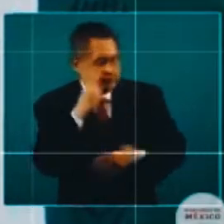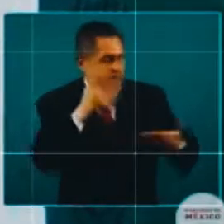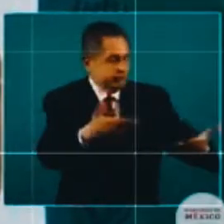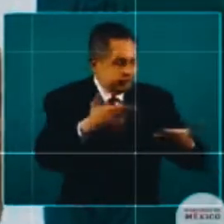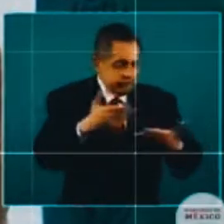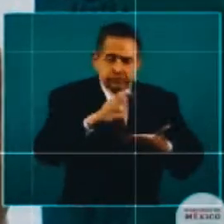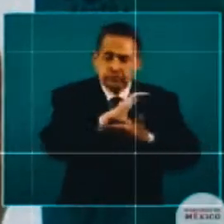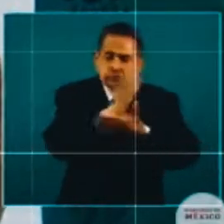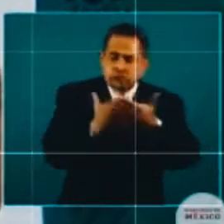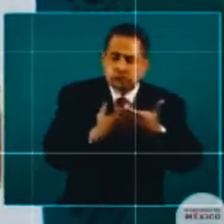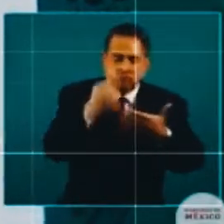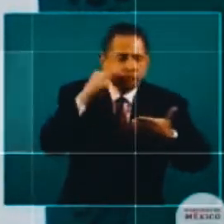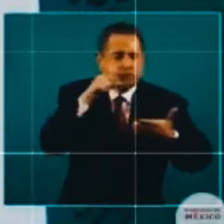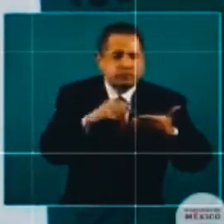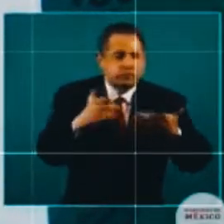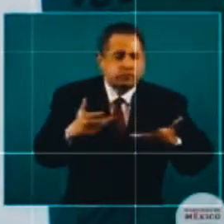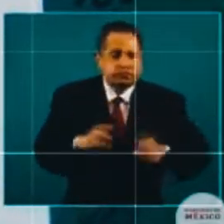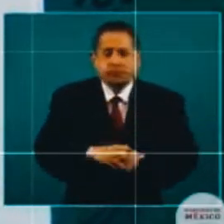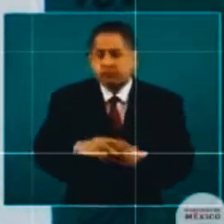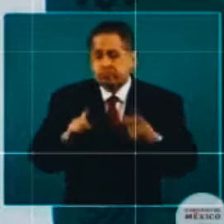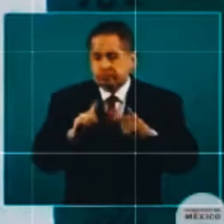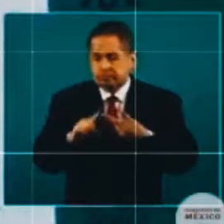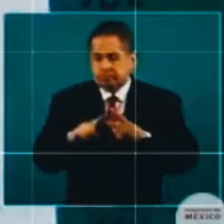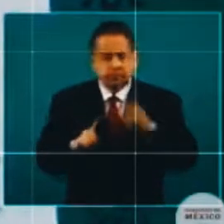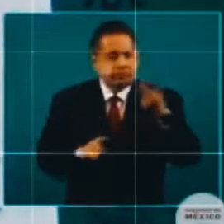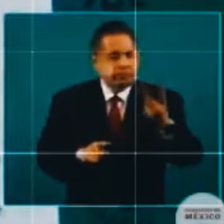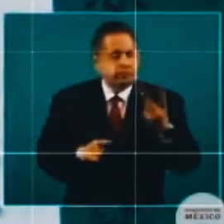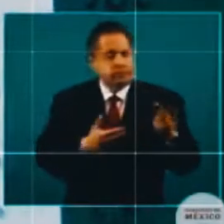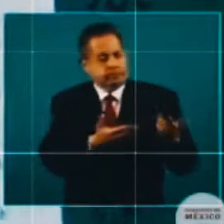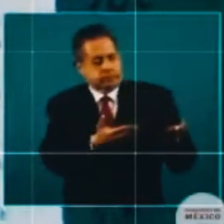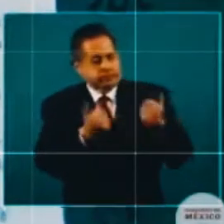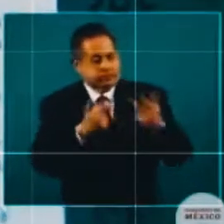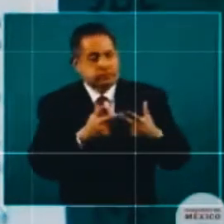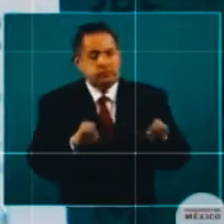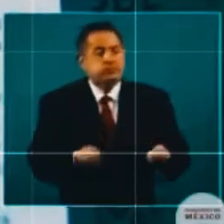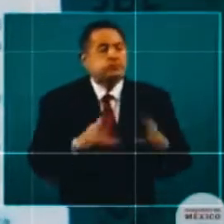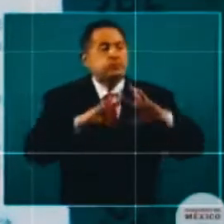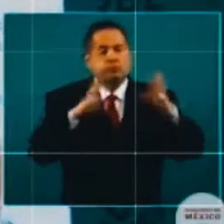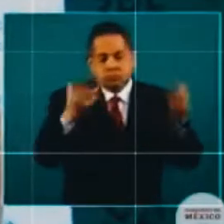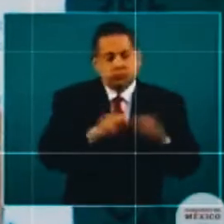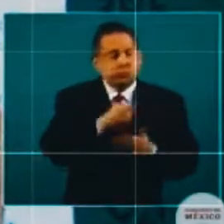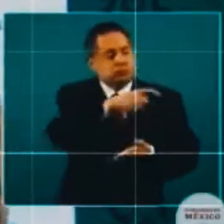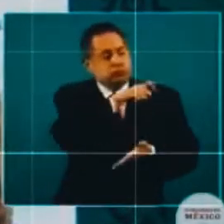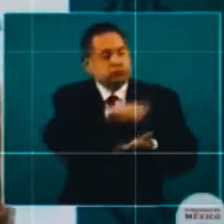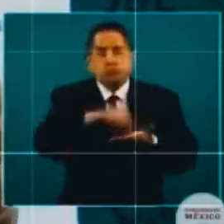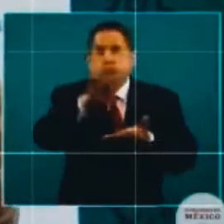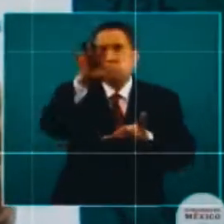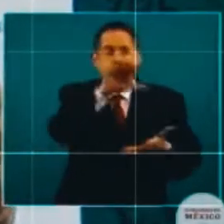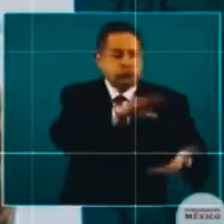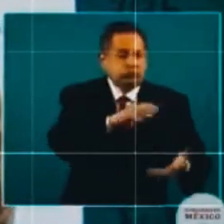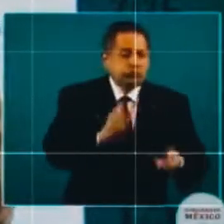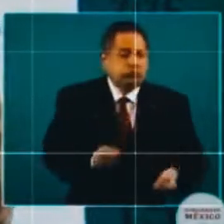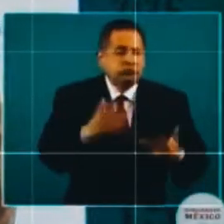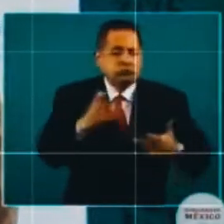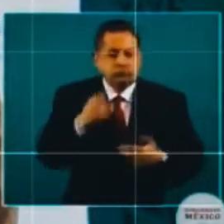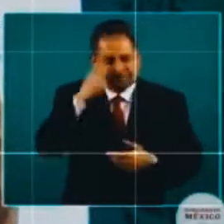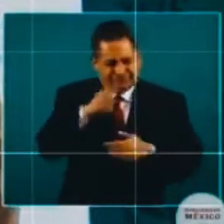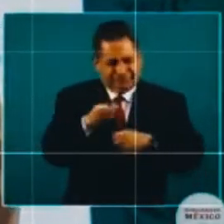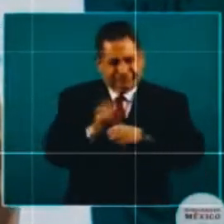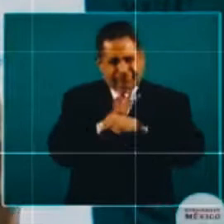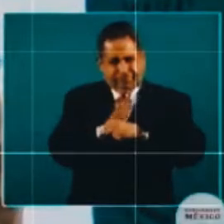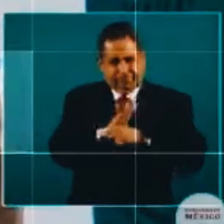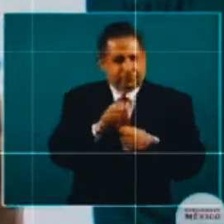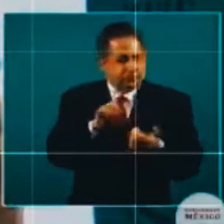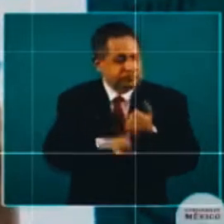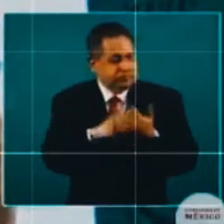contra el virus SARS-CoV-2. Segundo, informar la cantidad de dosis de vacunas adquiridas contra el virus